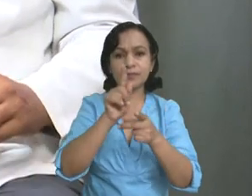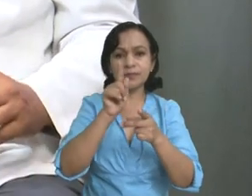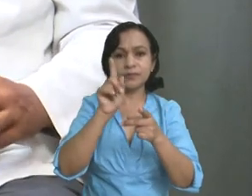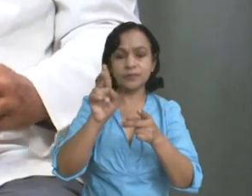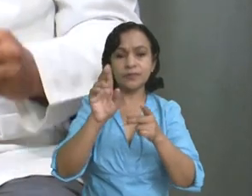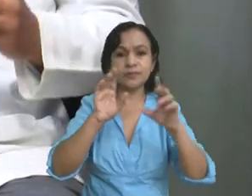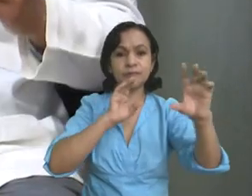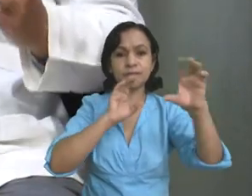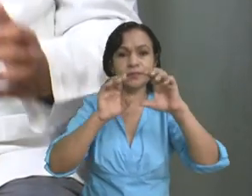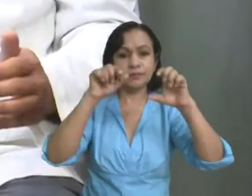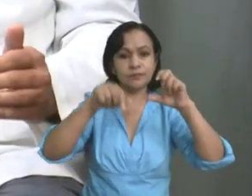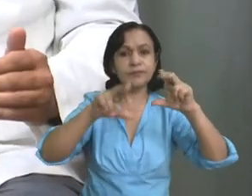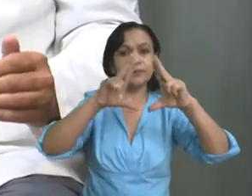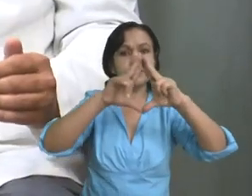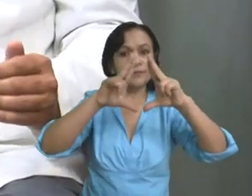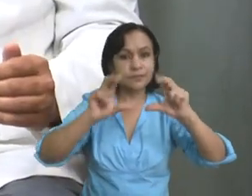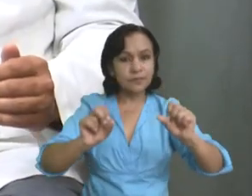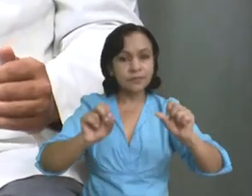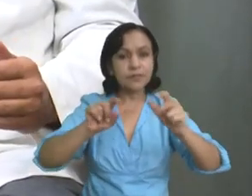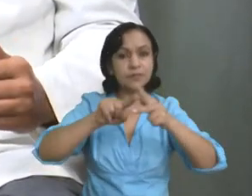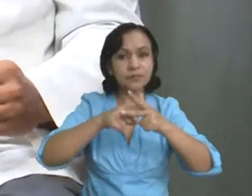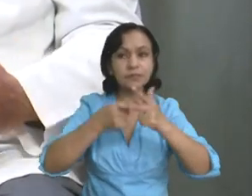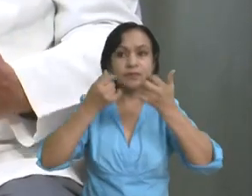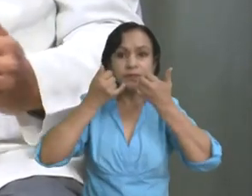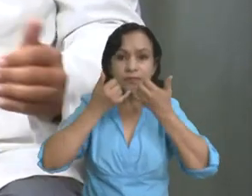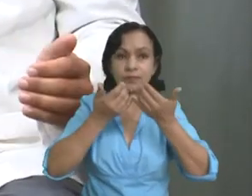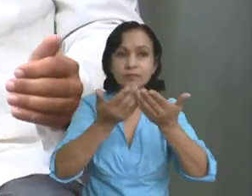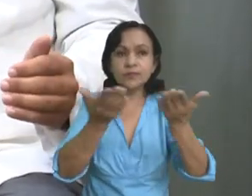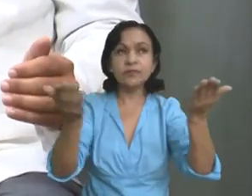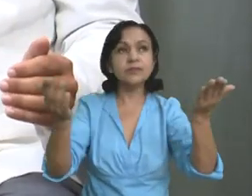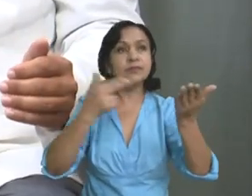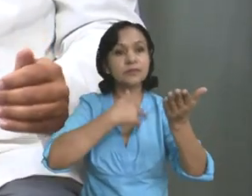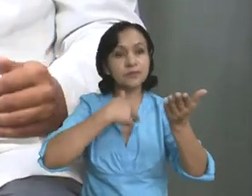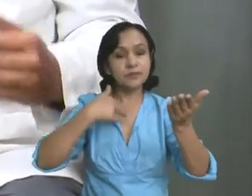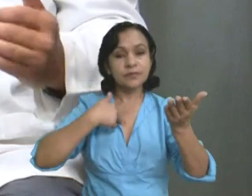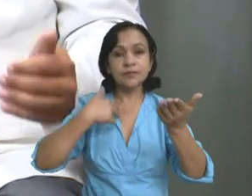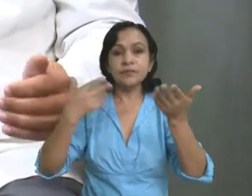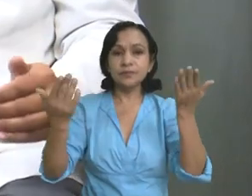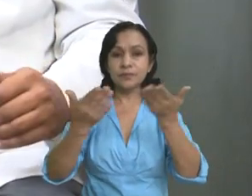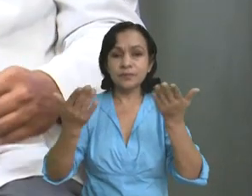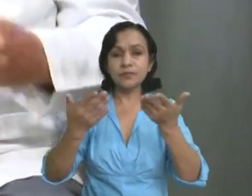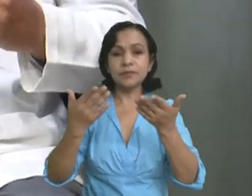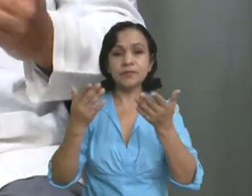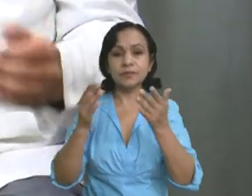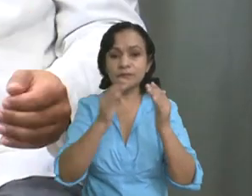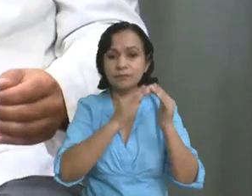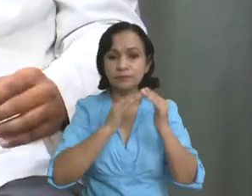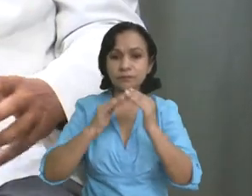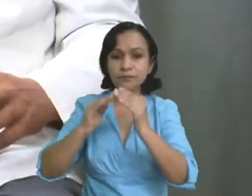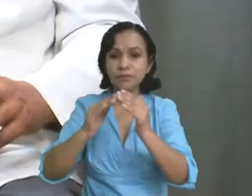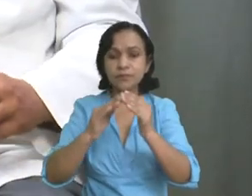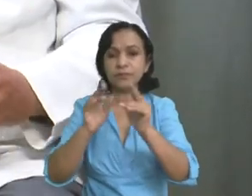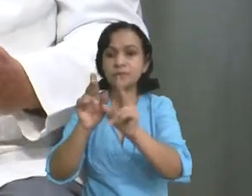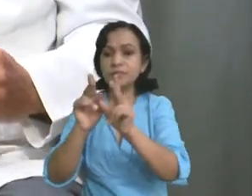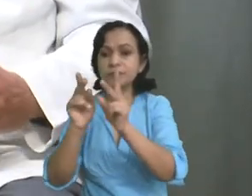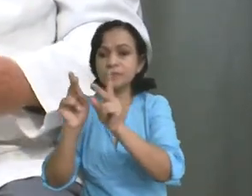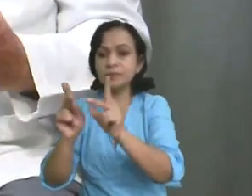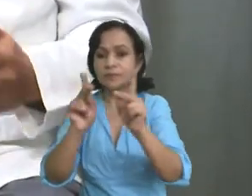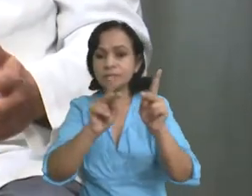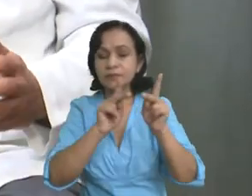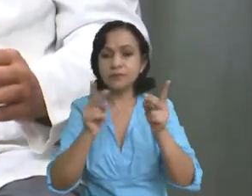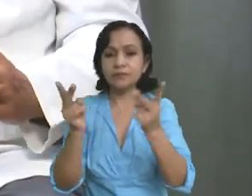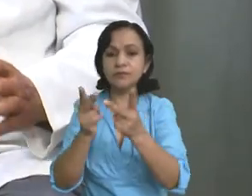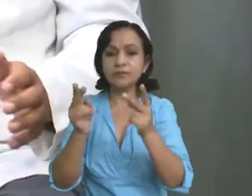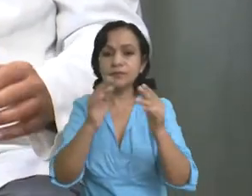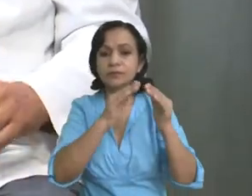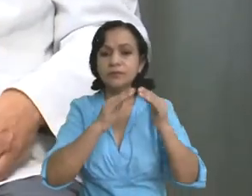acá en Nicaragua, y a partir de esa información entonces sepamos cómo proceder en las comunidades, las poblaciones, cómo